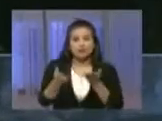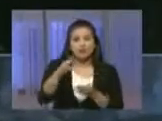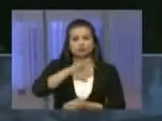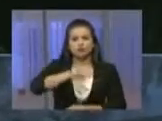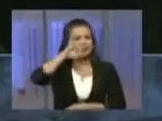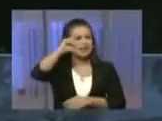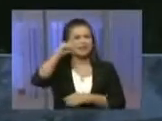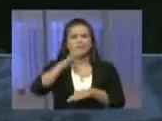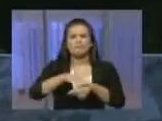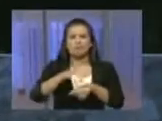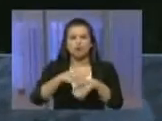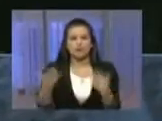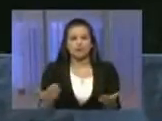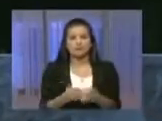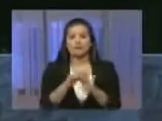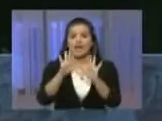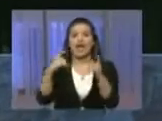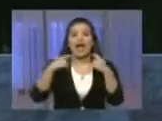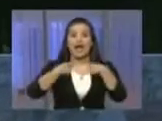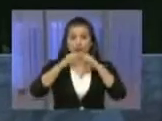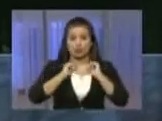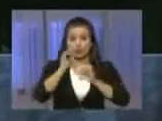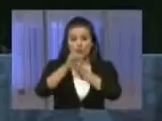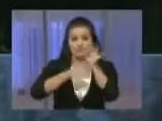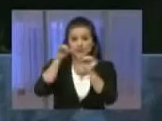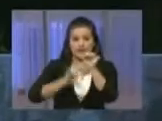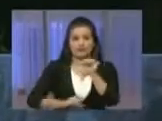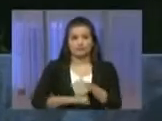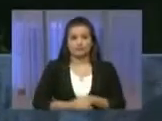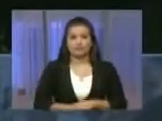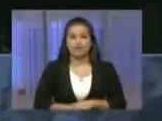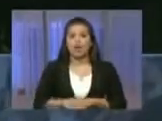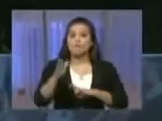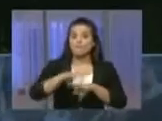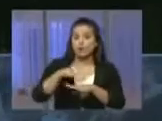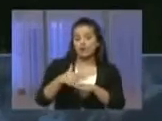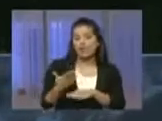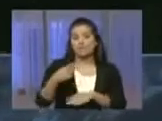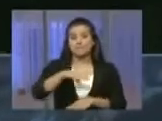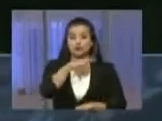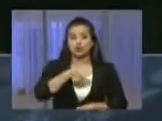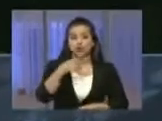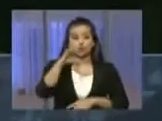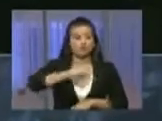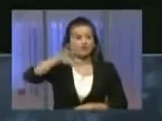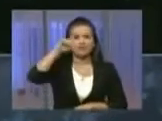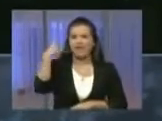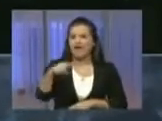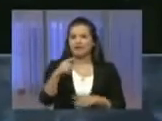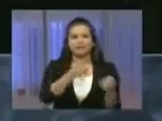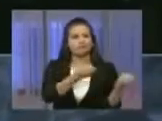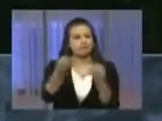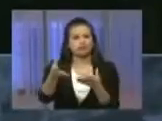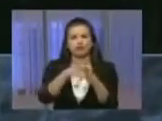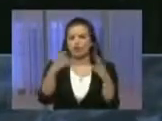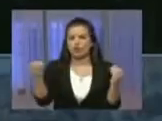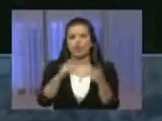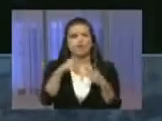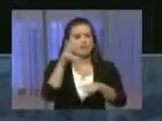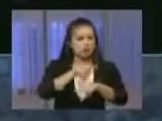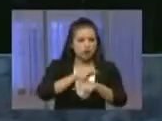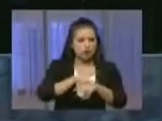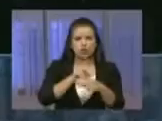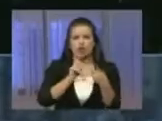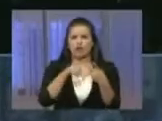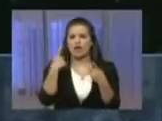aristóbulo se los va a explicar ahí porque en las base de misiones socialistas llega todo llegan los médicos